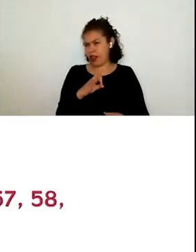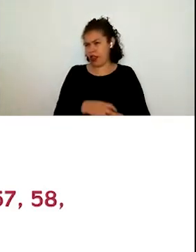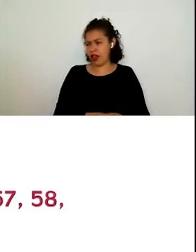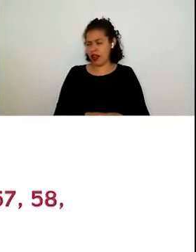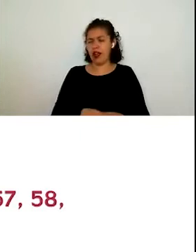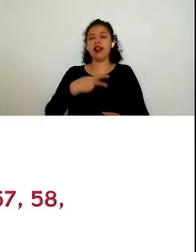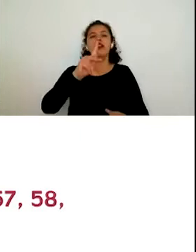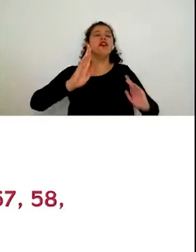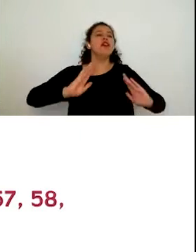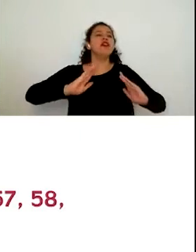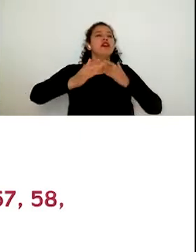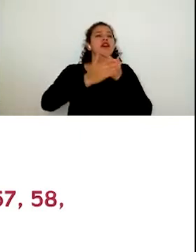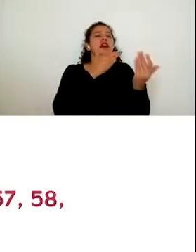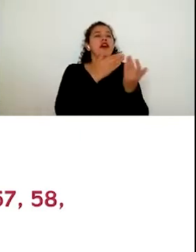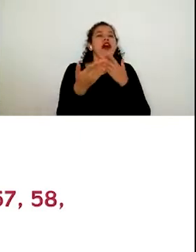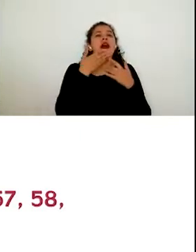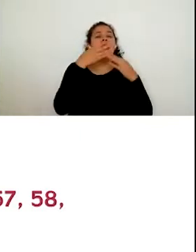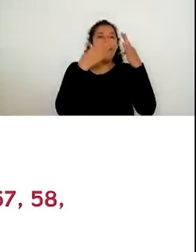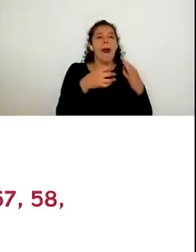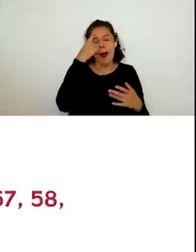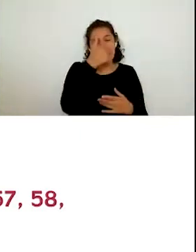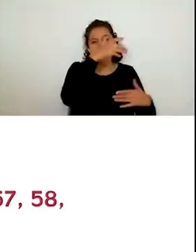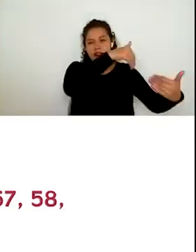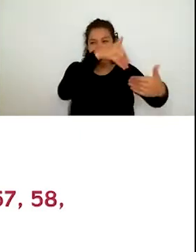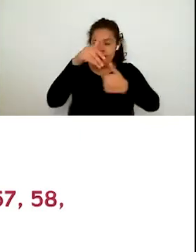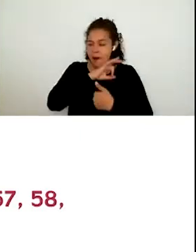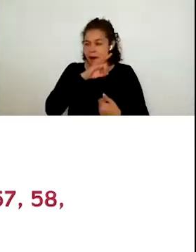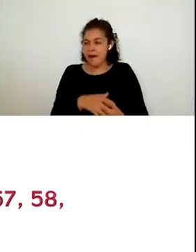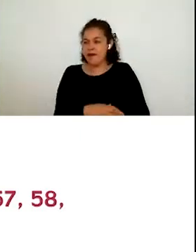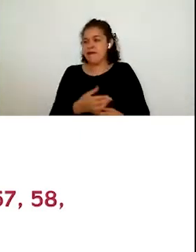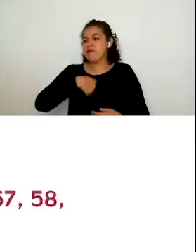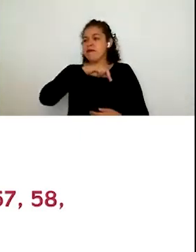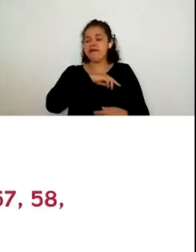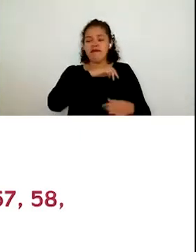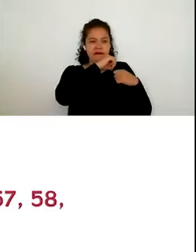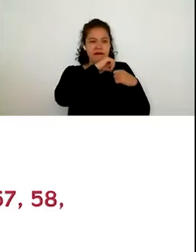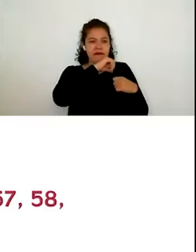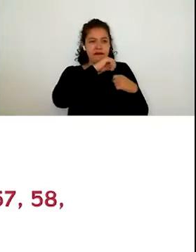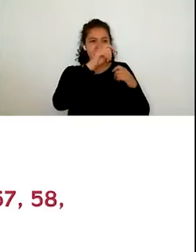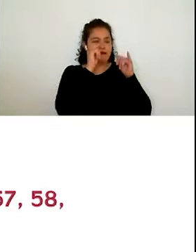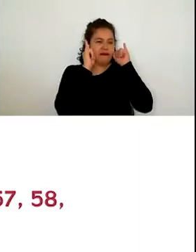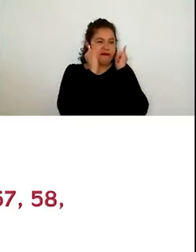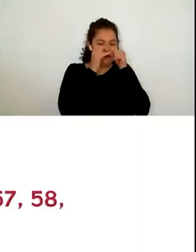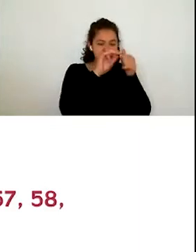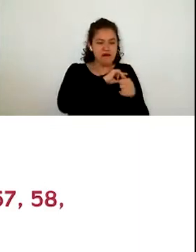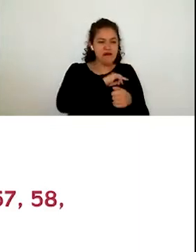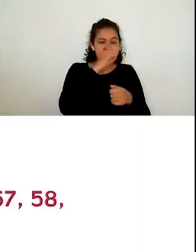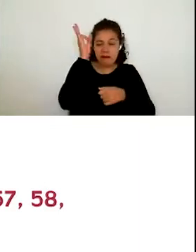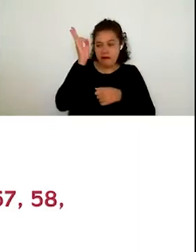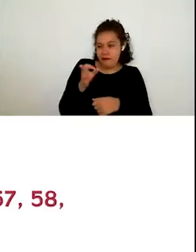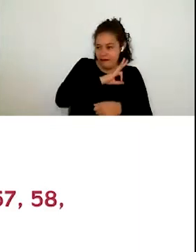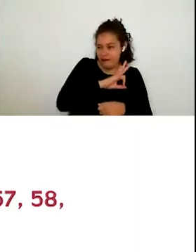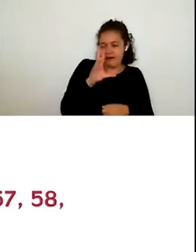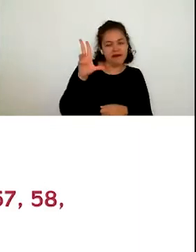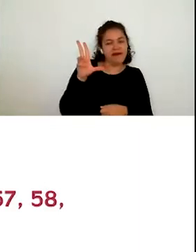actos lícitos para allegarse de fondos. En ese caso no necesitan autorización de la Junta, pueden hacerlo porque es